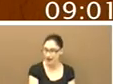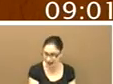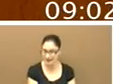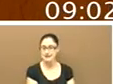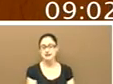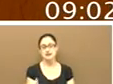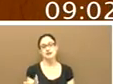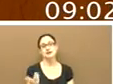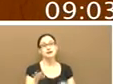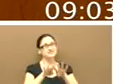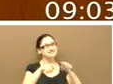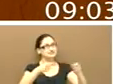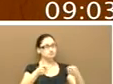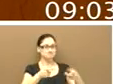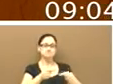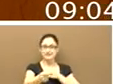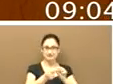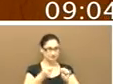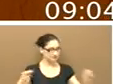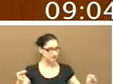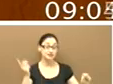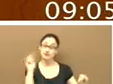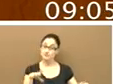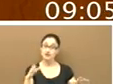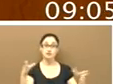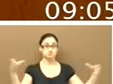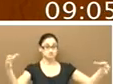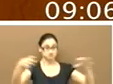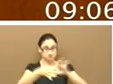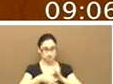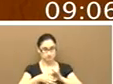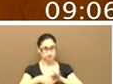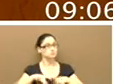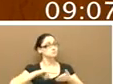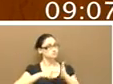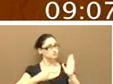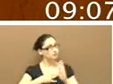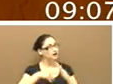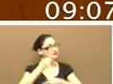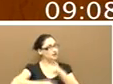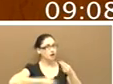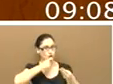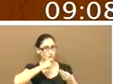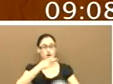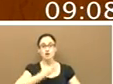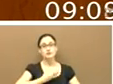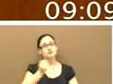de los establecimientos comerciales y el agrupamiento un plan que se haga también trabajando con los ayuntamientos porque el